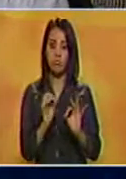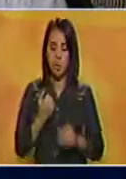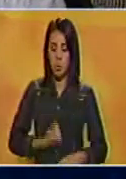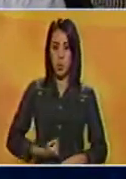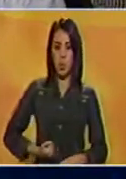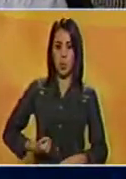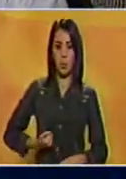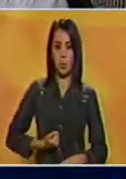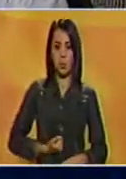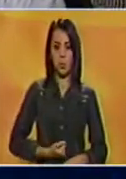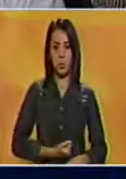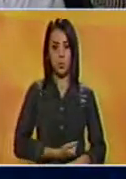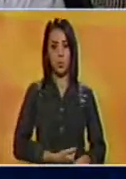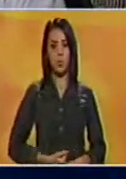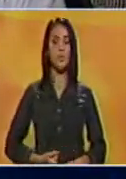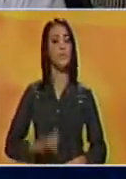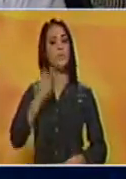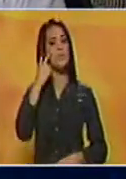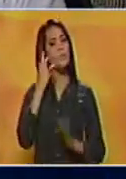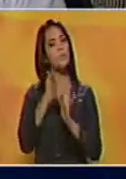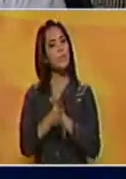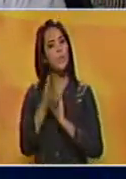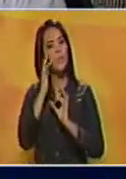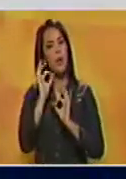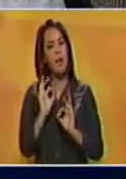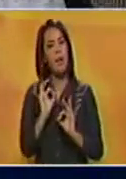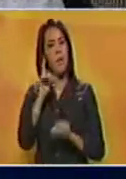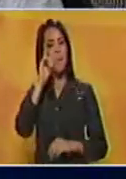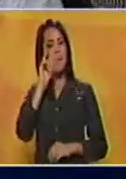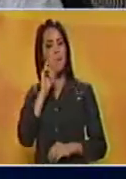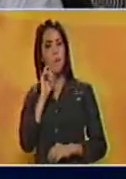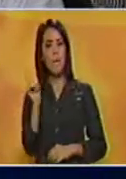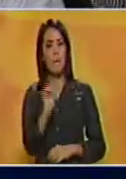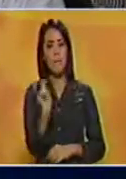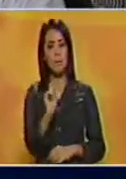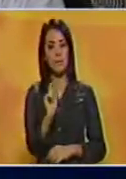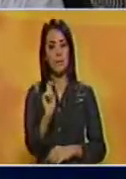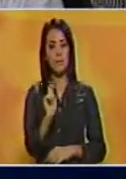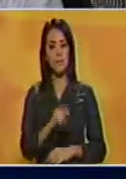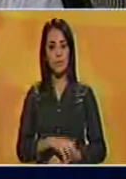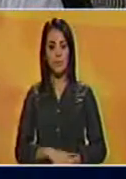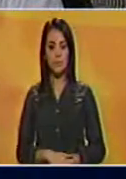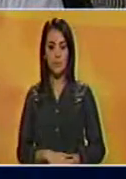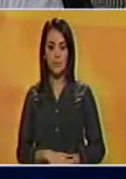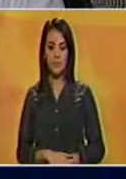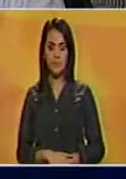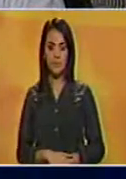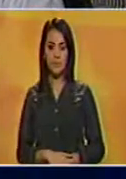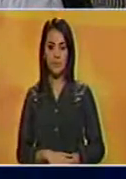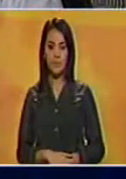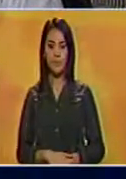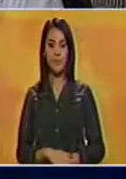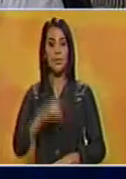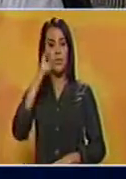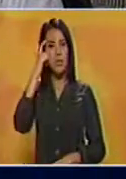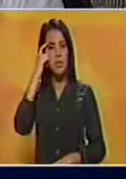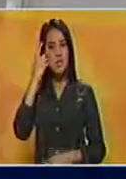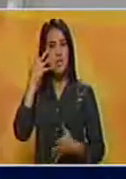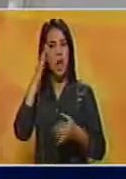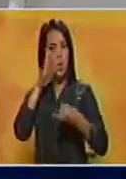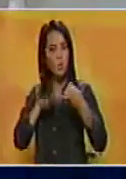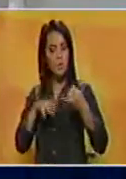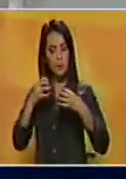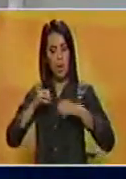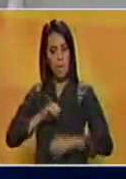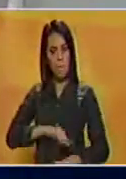primer control prenatal se determina cuál es la edad gestacional. Para esto se toma como parámetro más fidedigno la fecha de última menstruación.